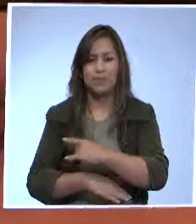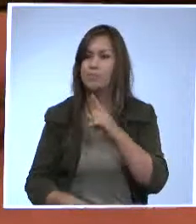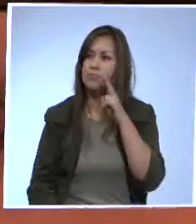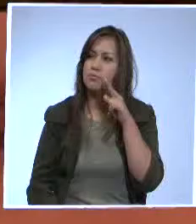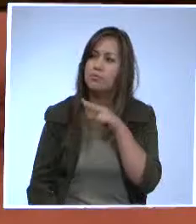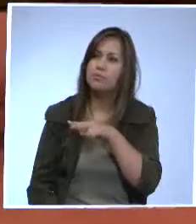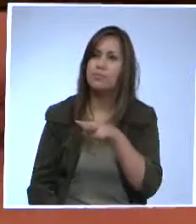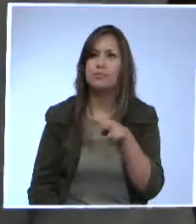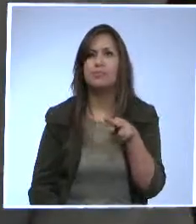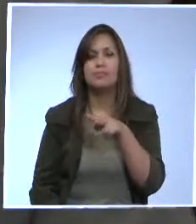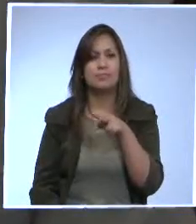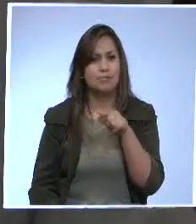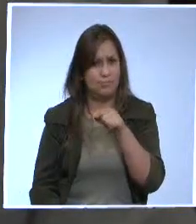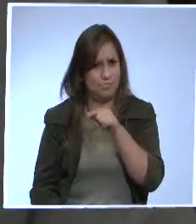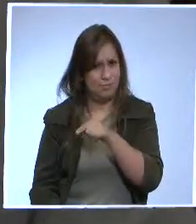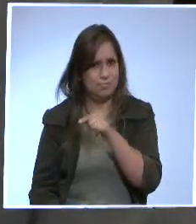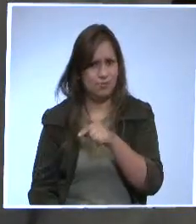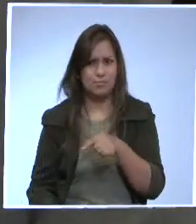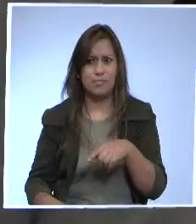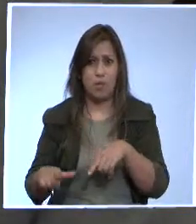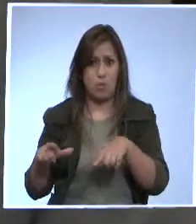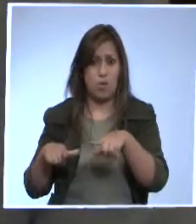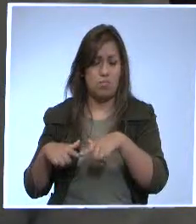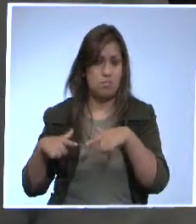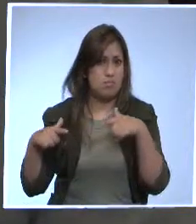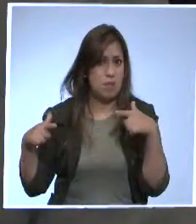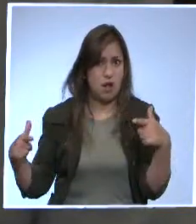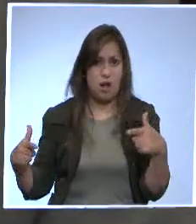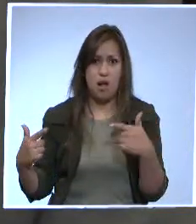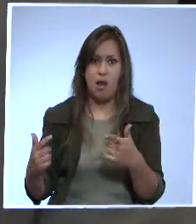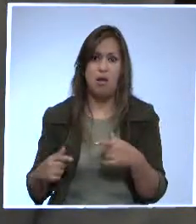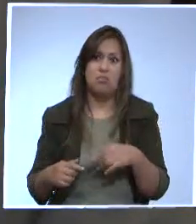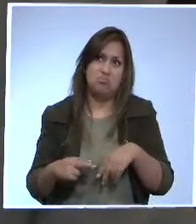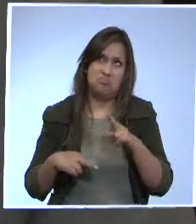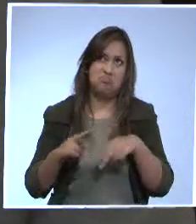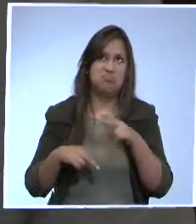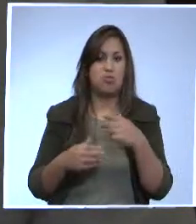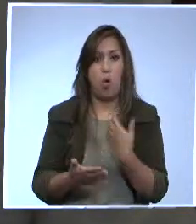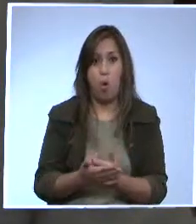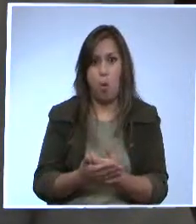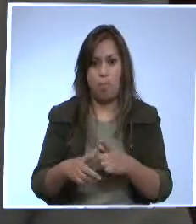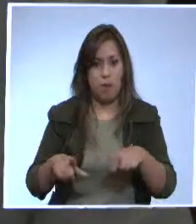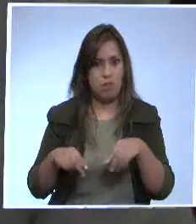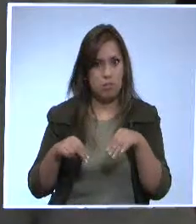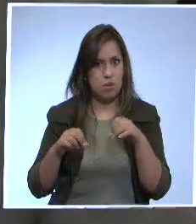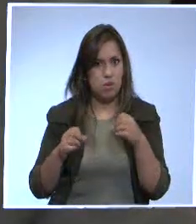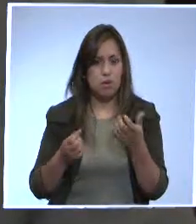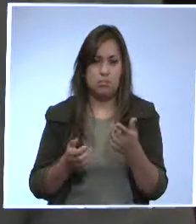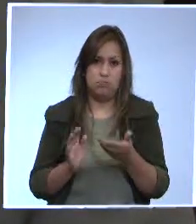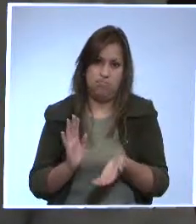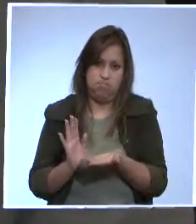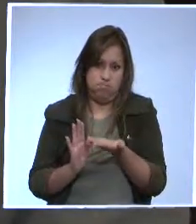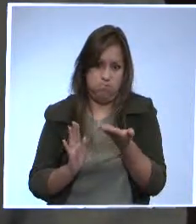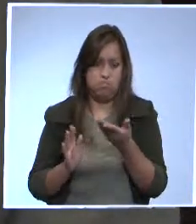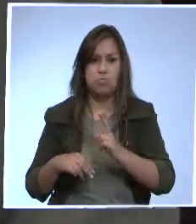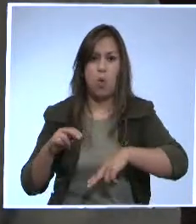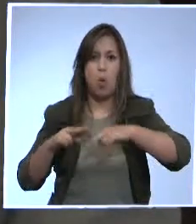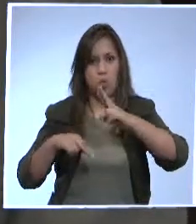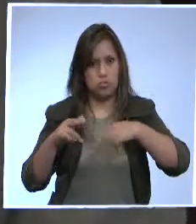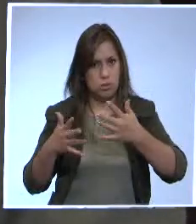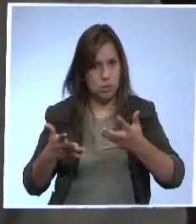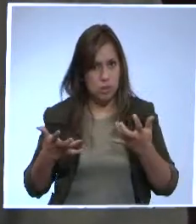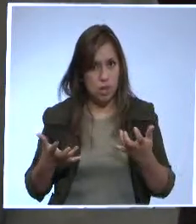nos decía que es una zona que ha crecido seguramente la plusvalía ha aumentado con toda seguridad e interés en construir en la zona del aeropuerto es un